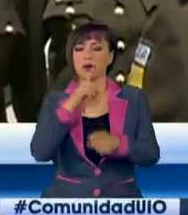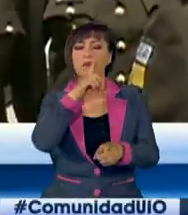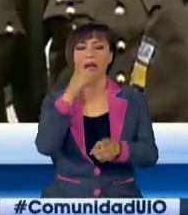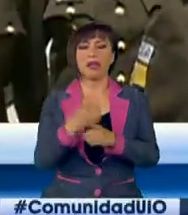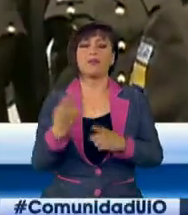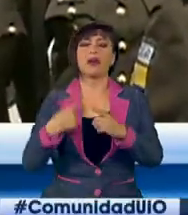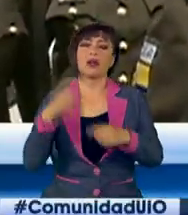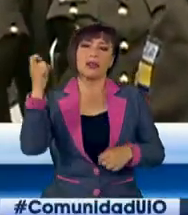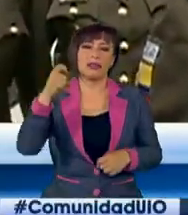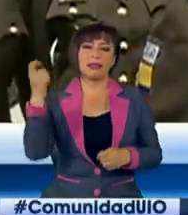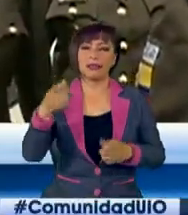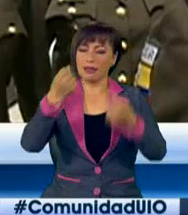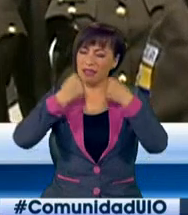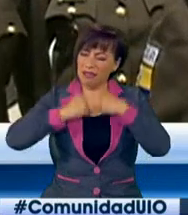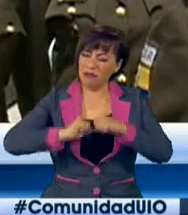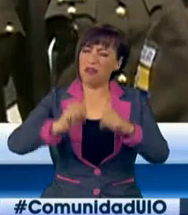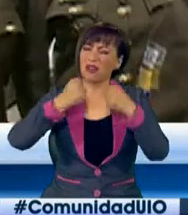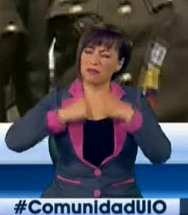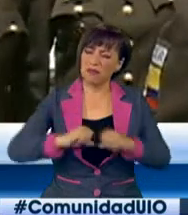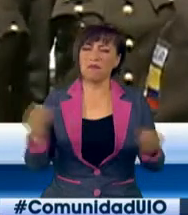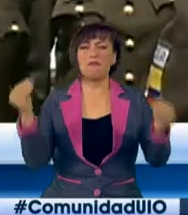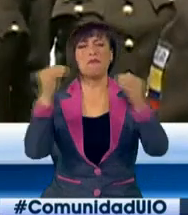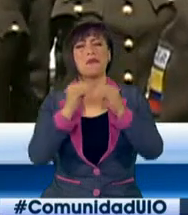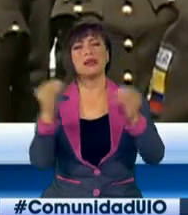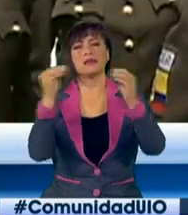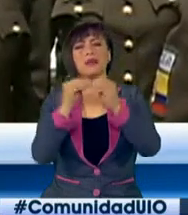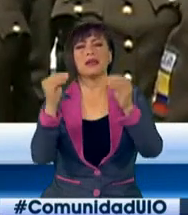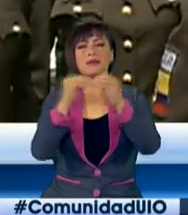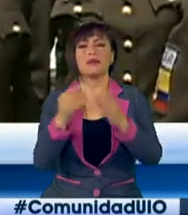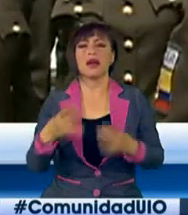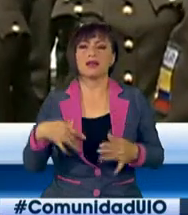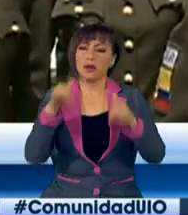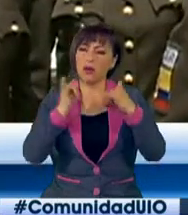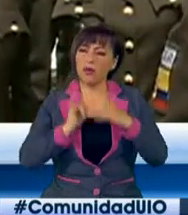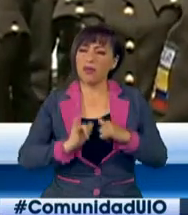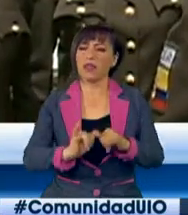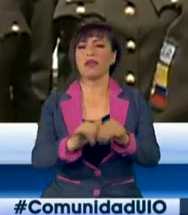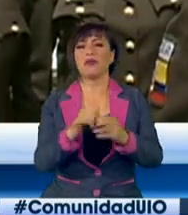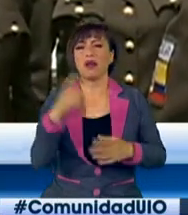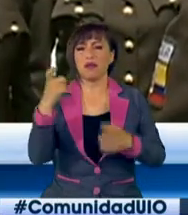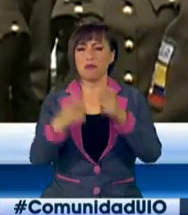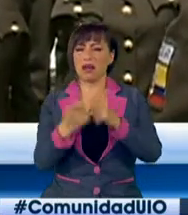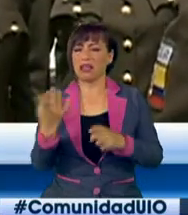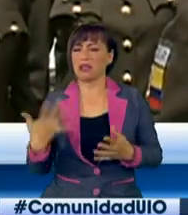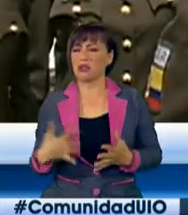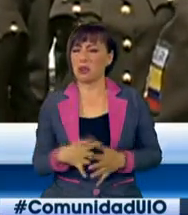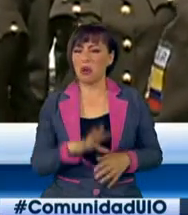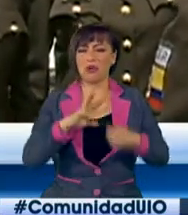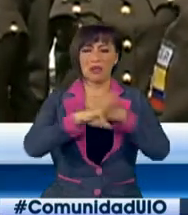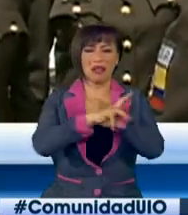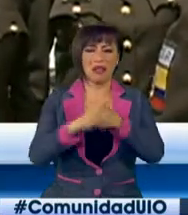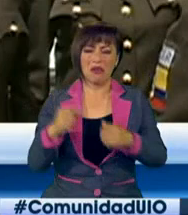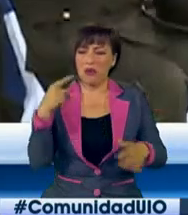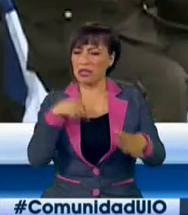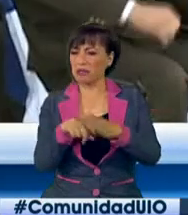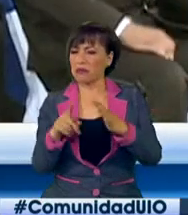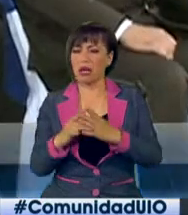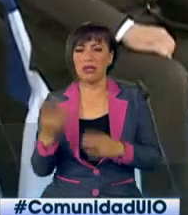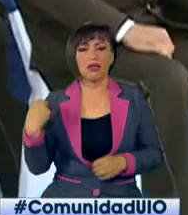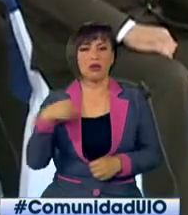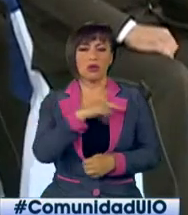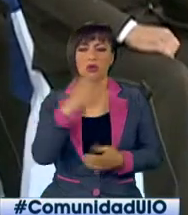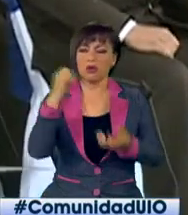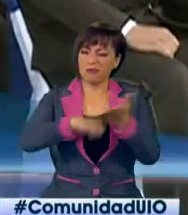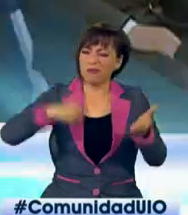por hacer. Vamos a seguir trabajando por la seguridad, vamos a seguir combatiendo las bandas delictivas, vamos a continuar con los jaque mates. El